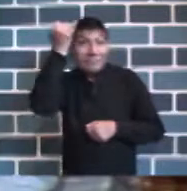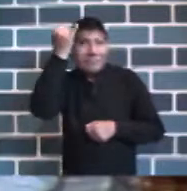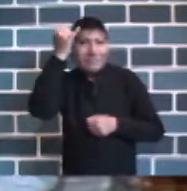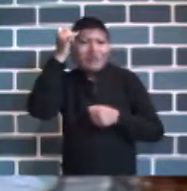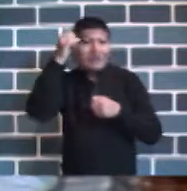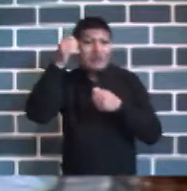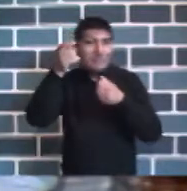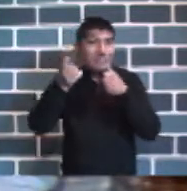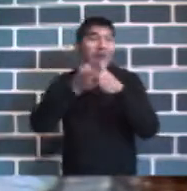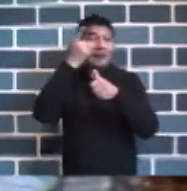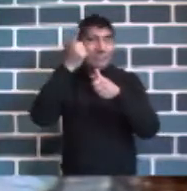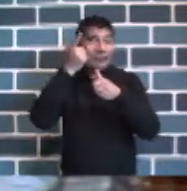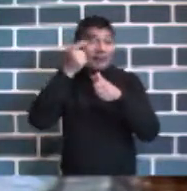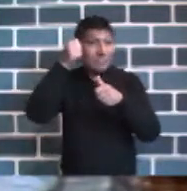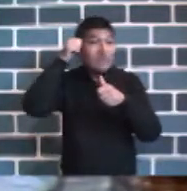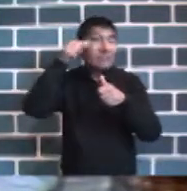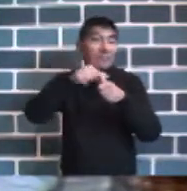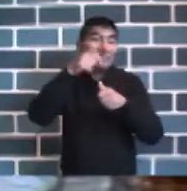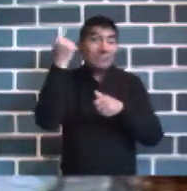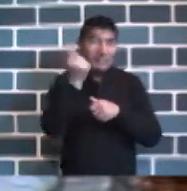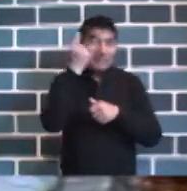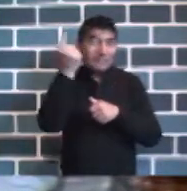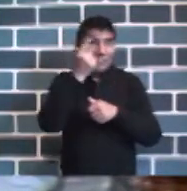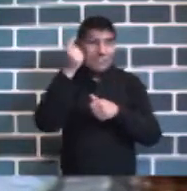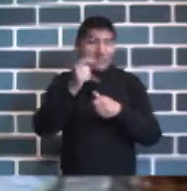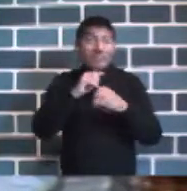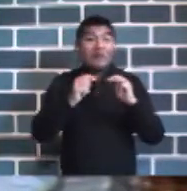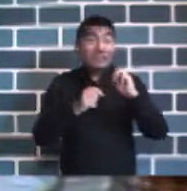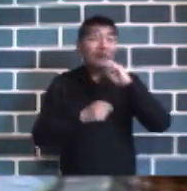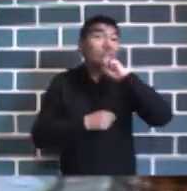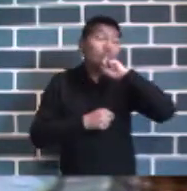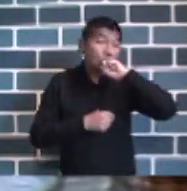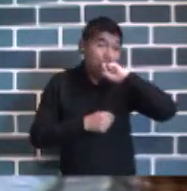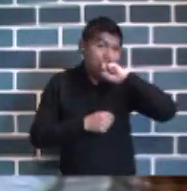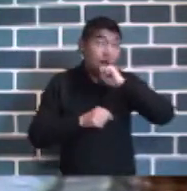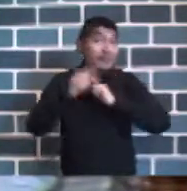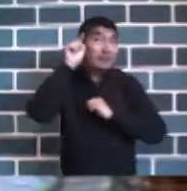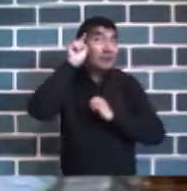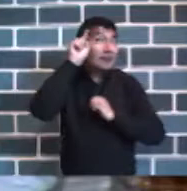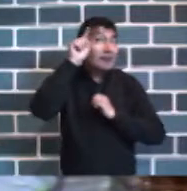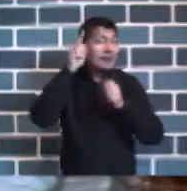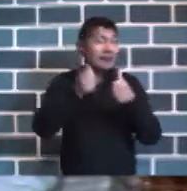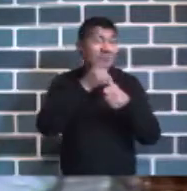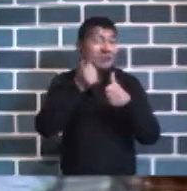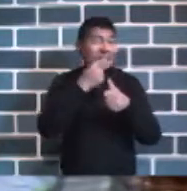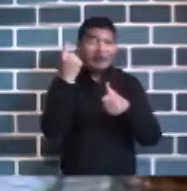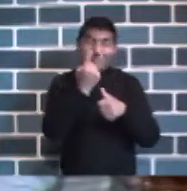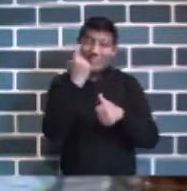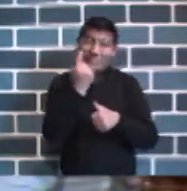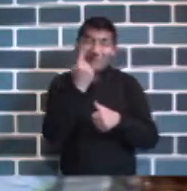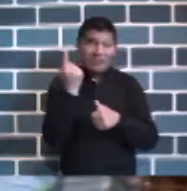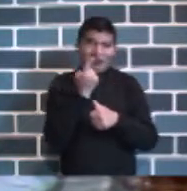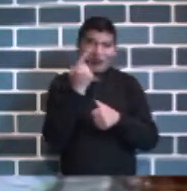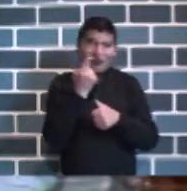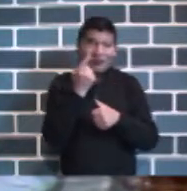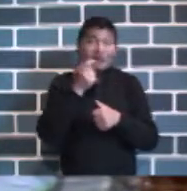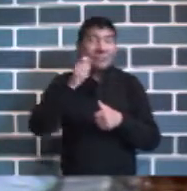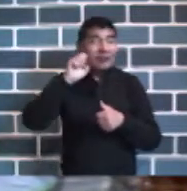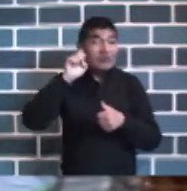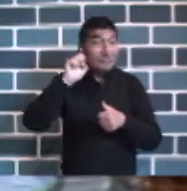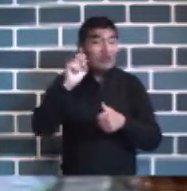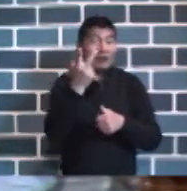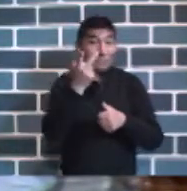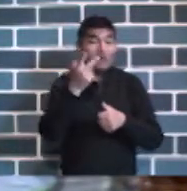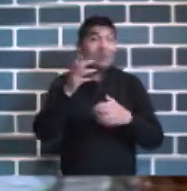como lo recuerda siempre el vago a francisco es él quien nos primerea y junto a eso está la